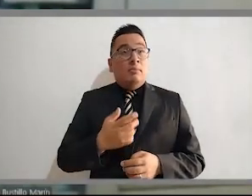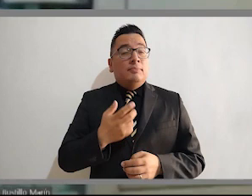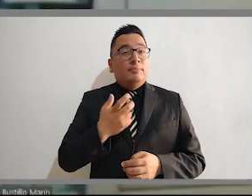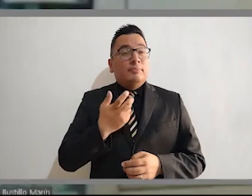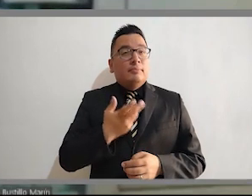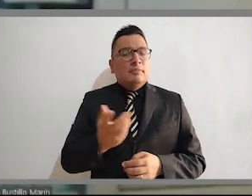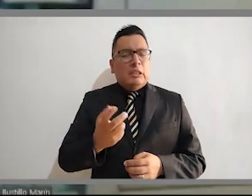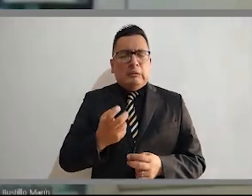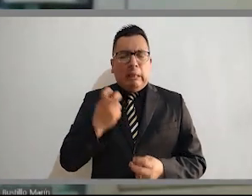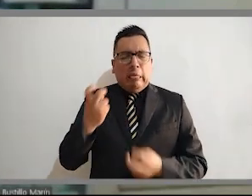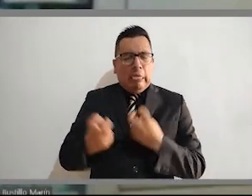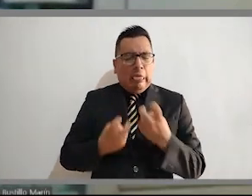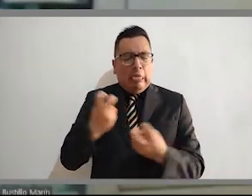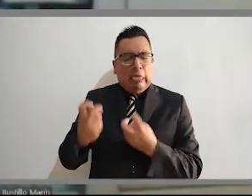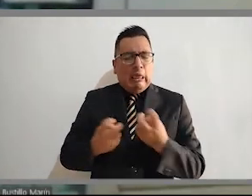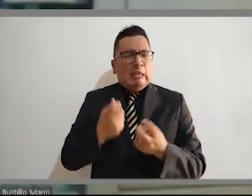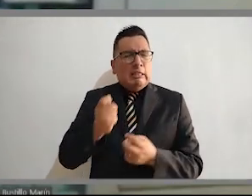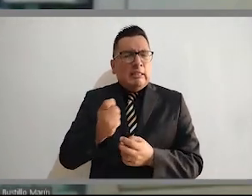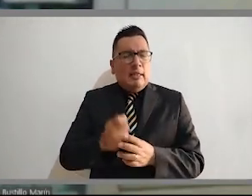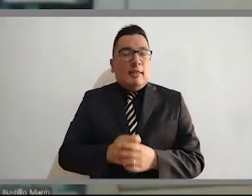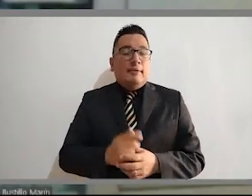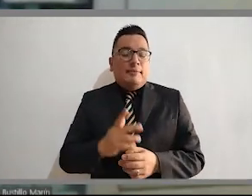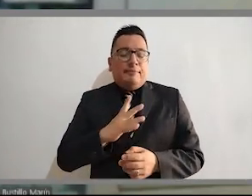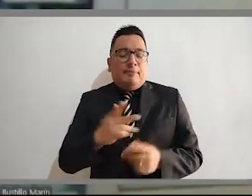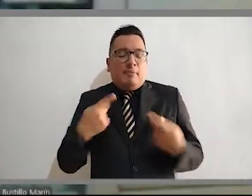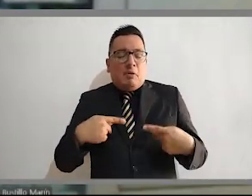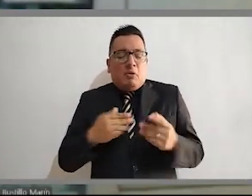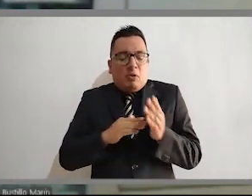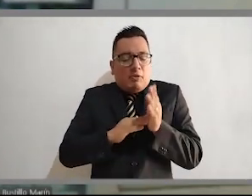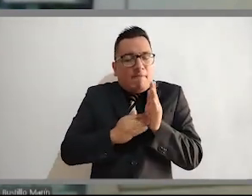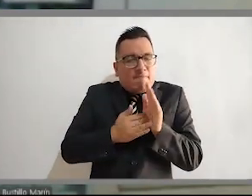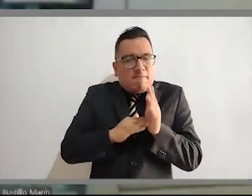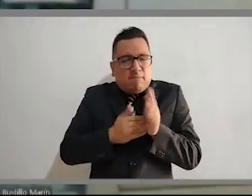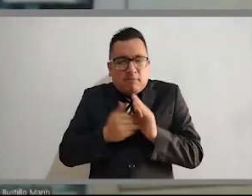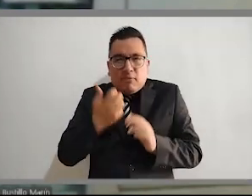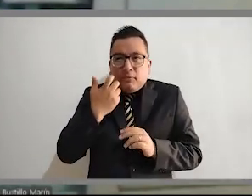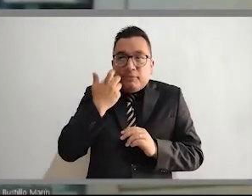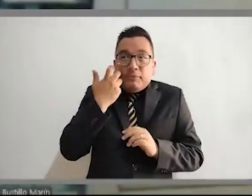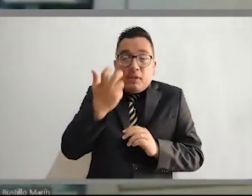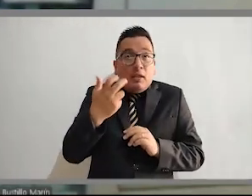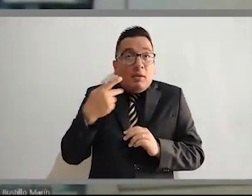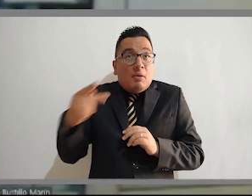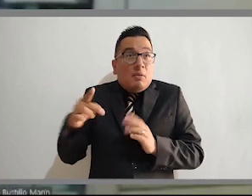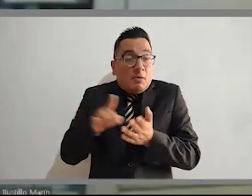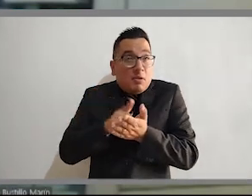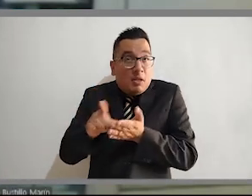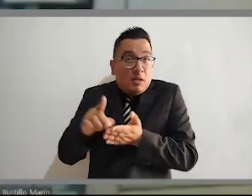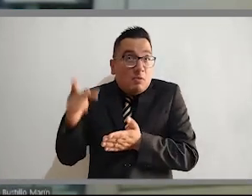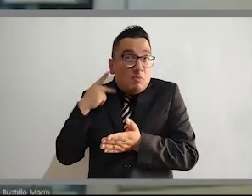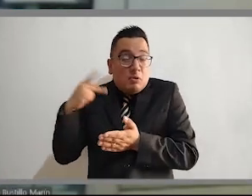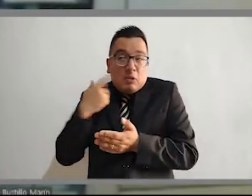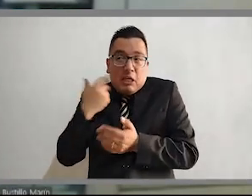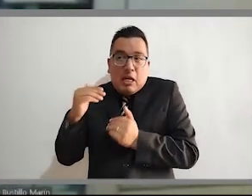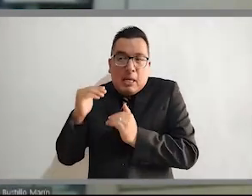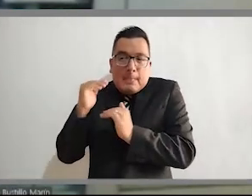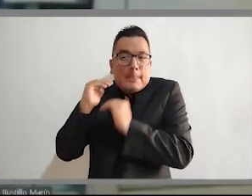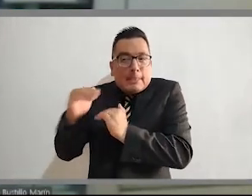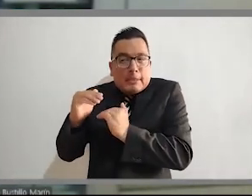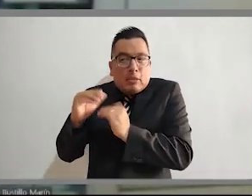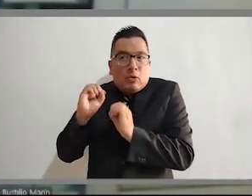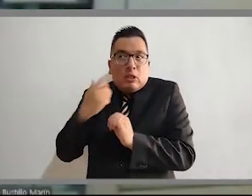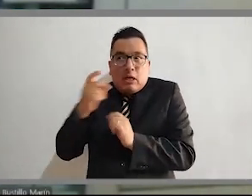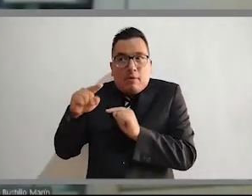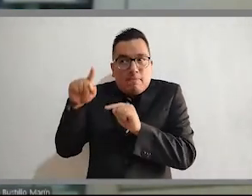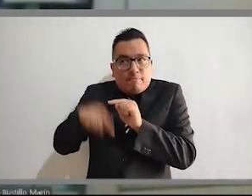que busca mermar, limitar, dañar los derechos políticos de las mujeres. Incluye